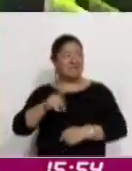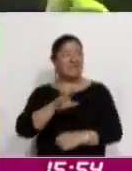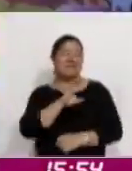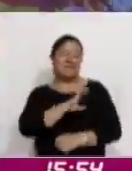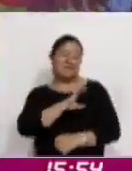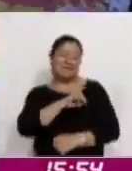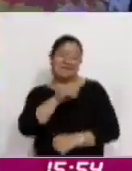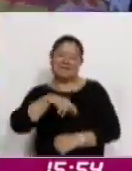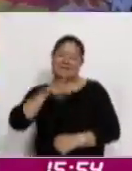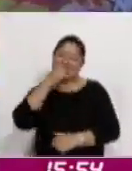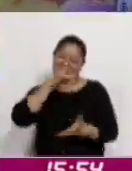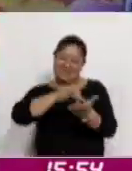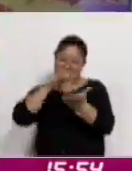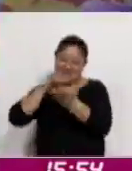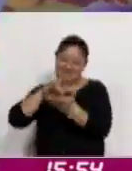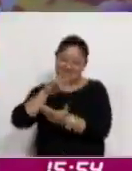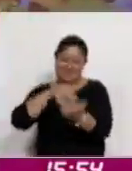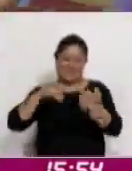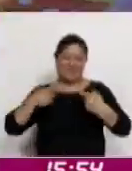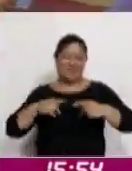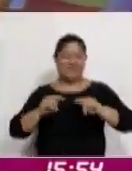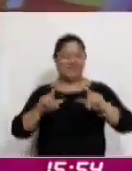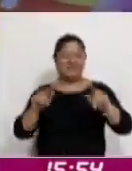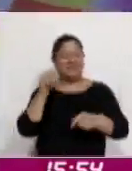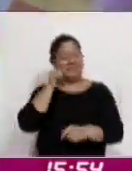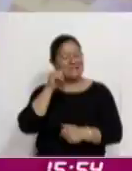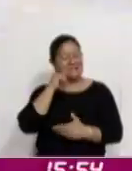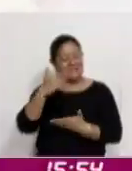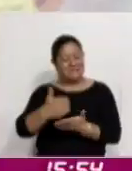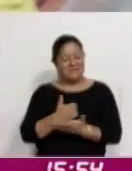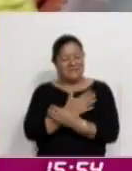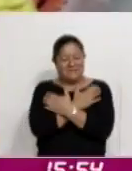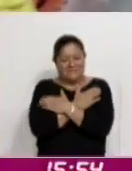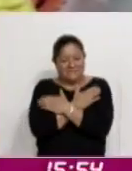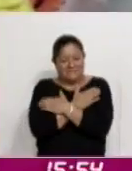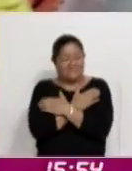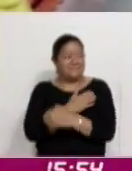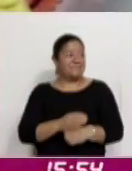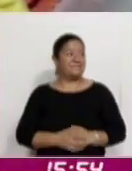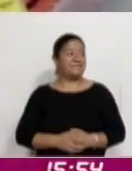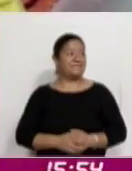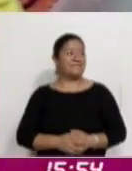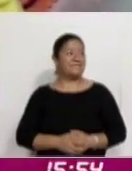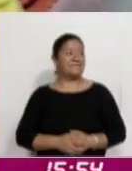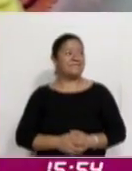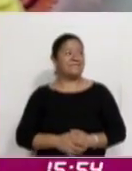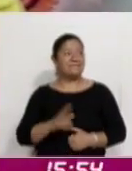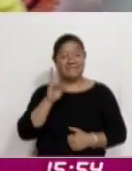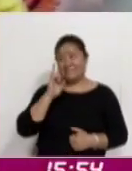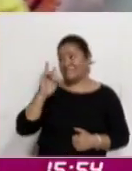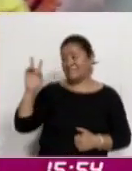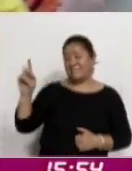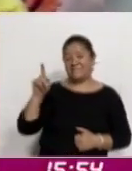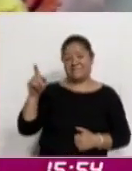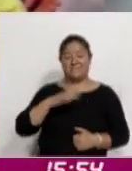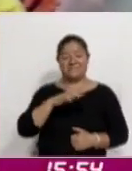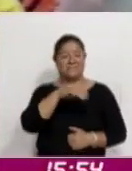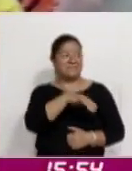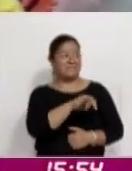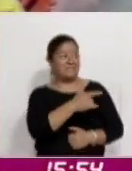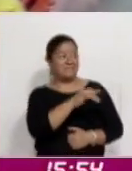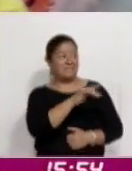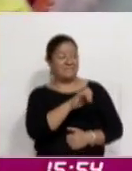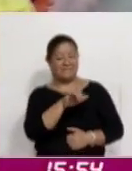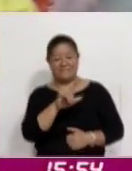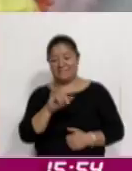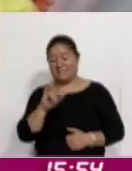del público tlaxcalteca, ya que siempre lo recibe con los brazos abiertos. Pues van a ver a todos los personajes, van a ver a Miguelito, a